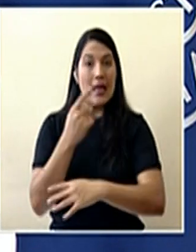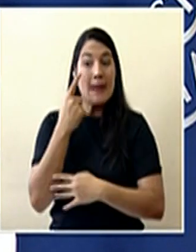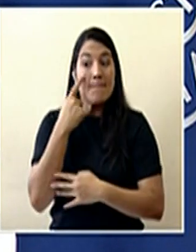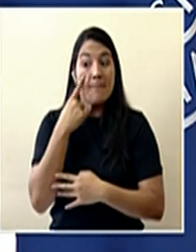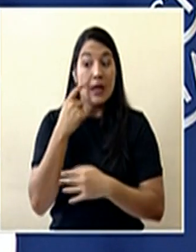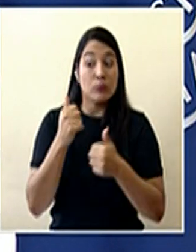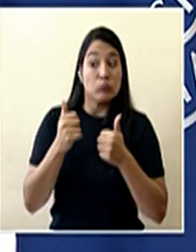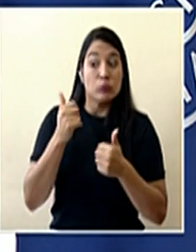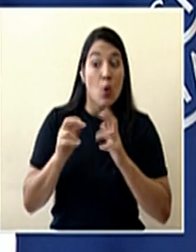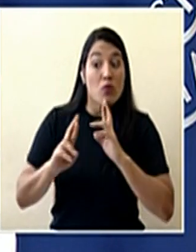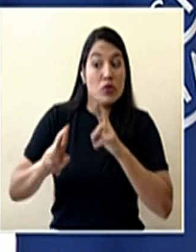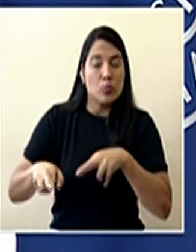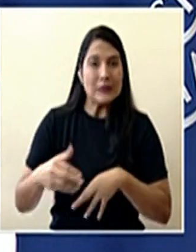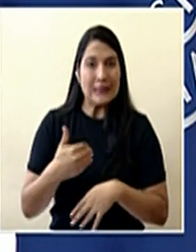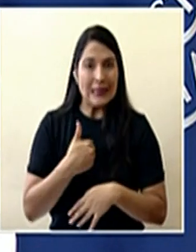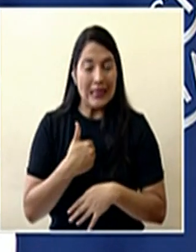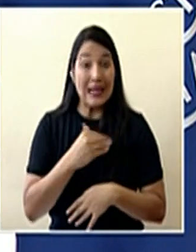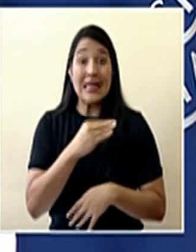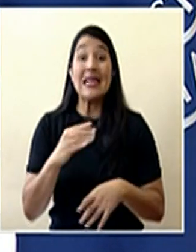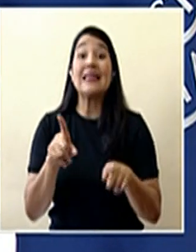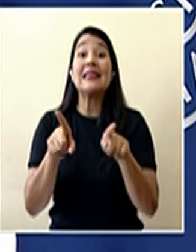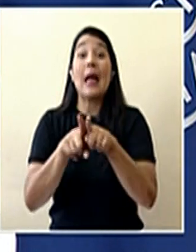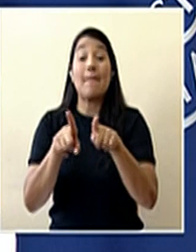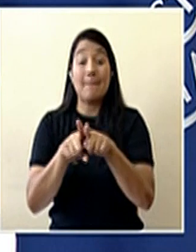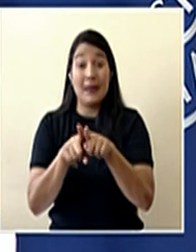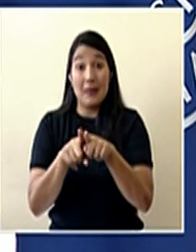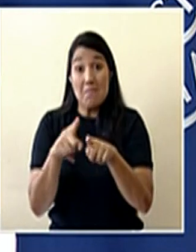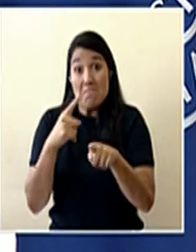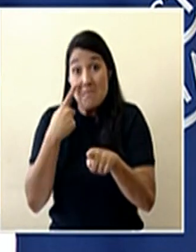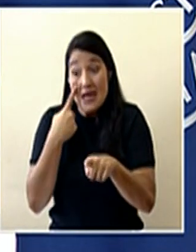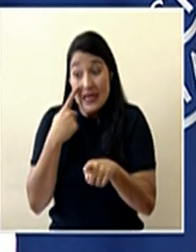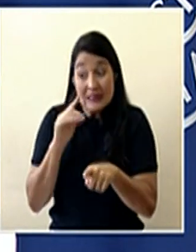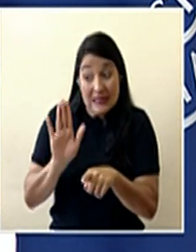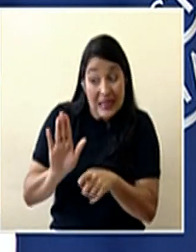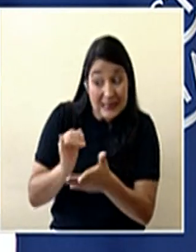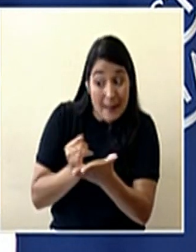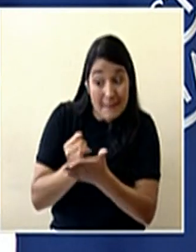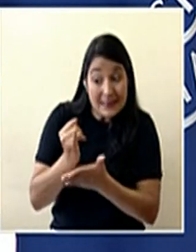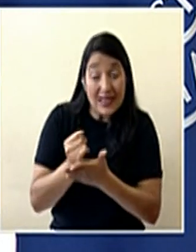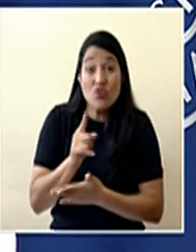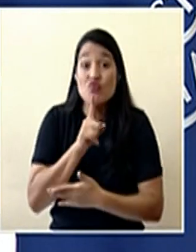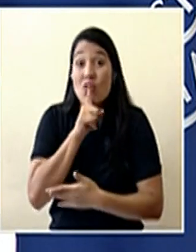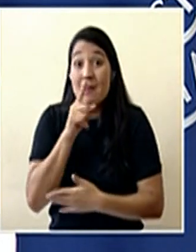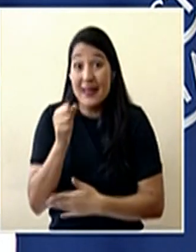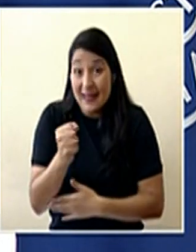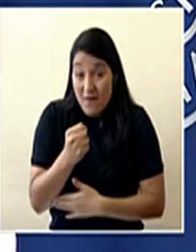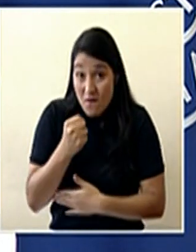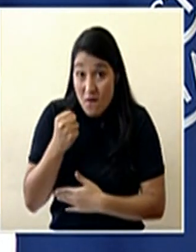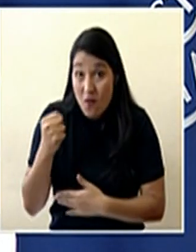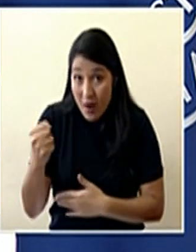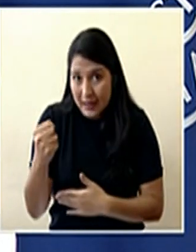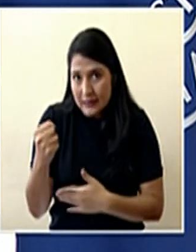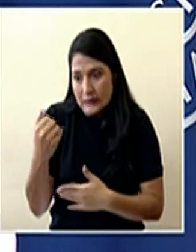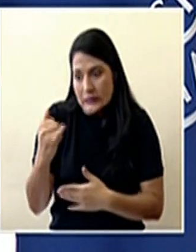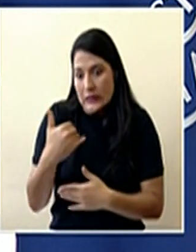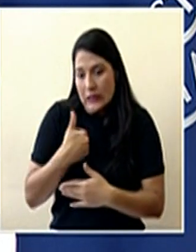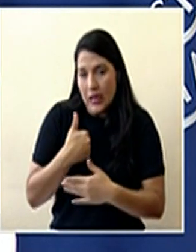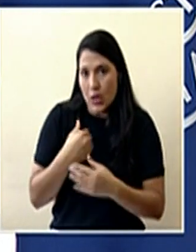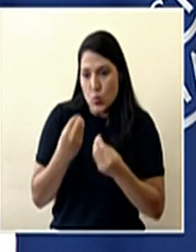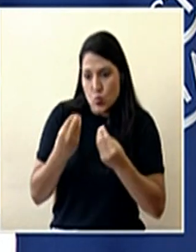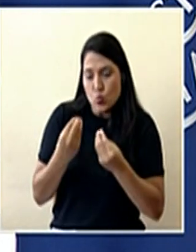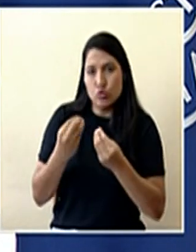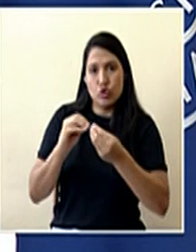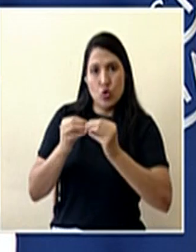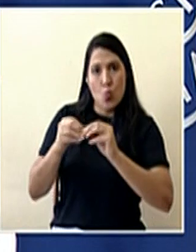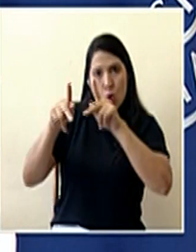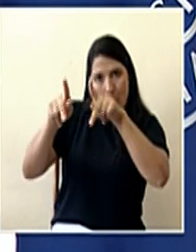resultado plantean y también si el análisis que se está haciendo es suficientemente fuerte desde el punto de vista estadístico para decir que verdaderamente existe